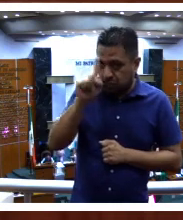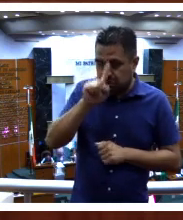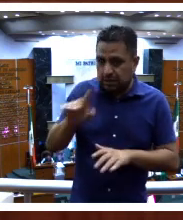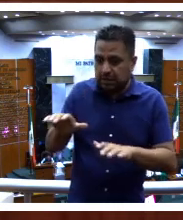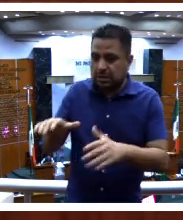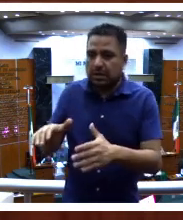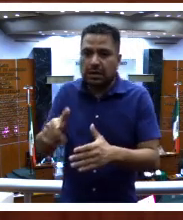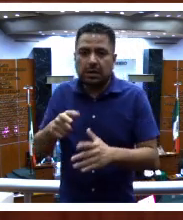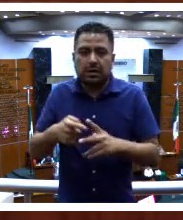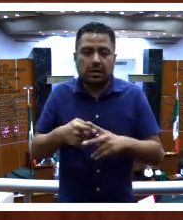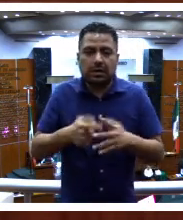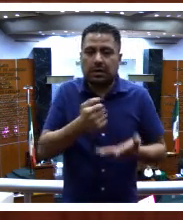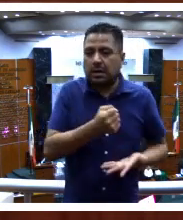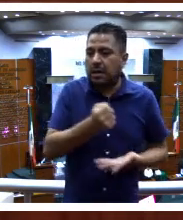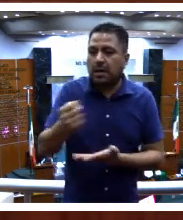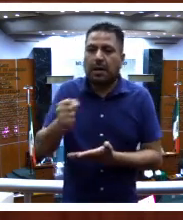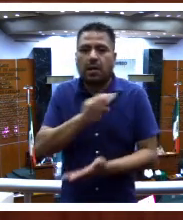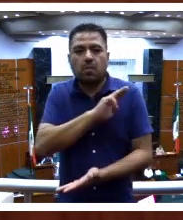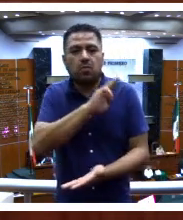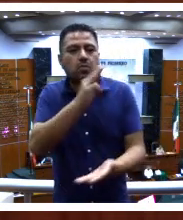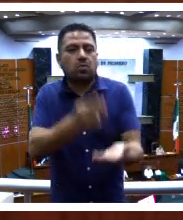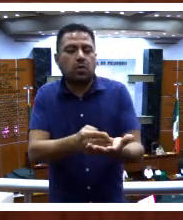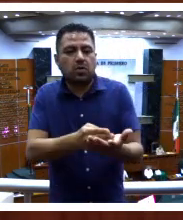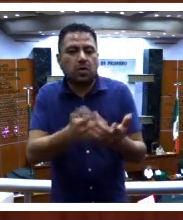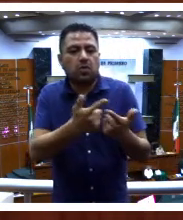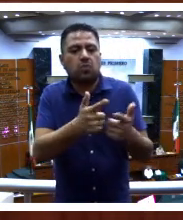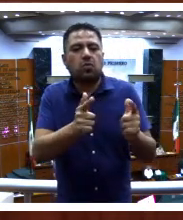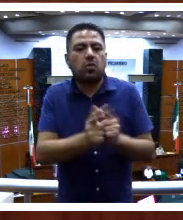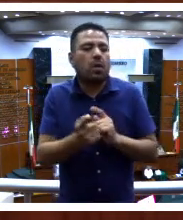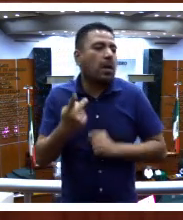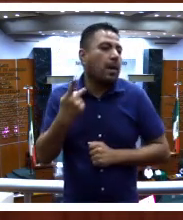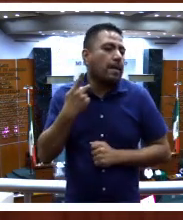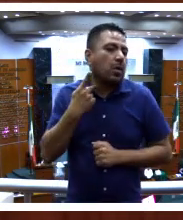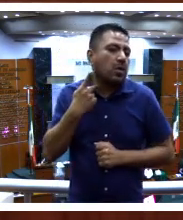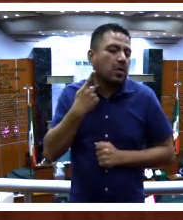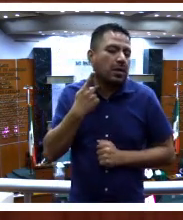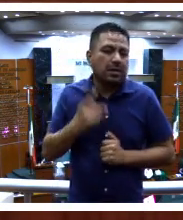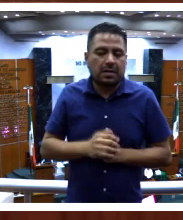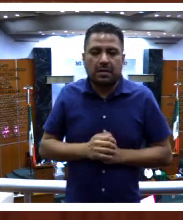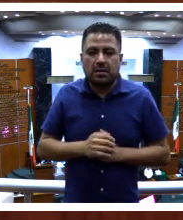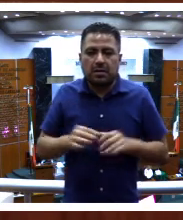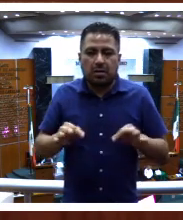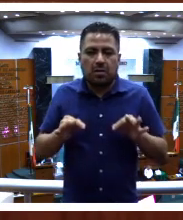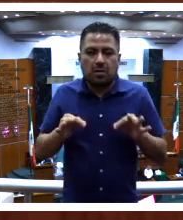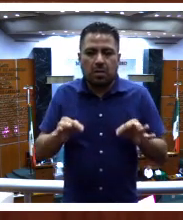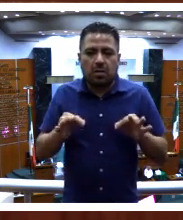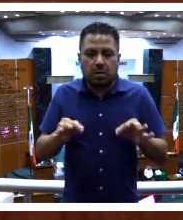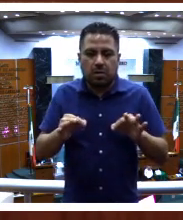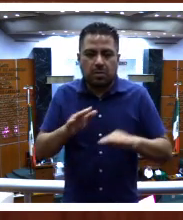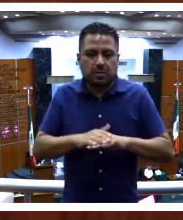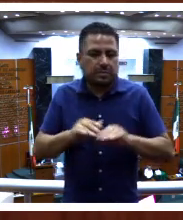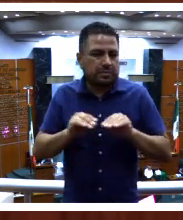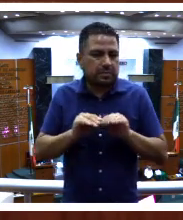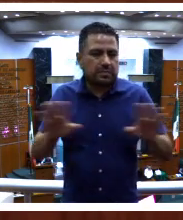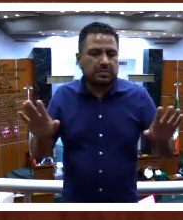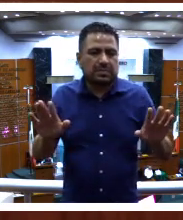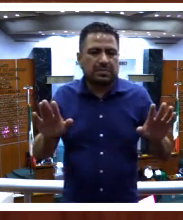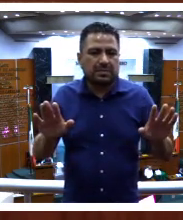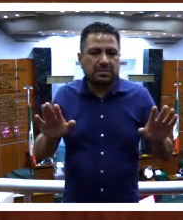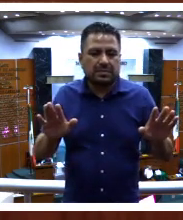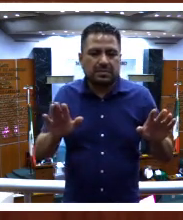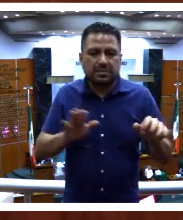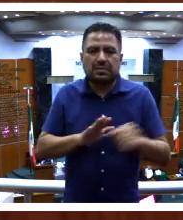se financia a través de las multas a los partidos políticos. En la hoja de la unidad de transparencia del